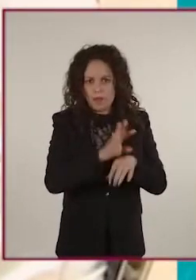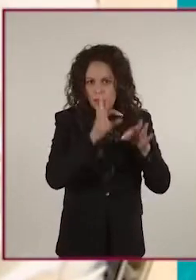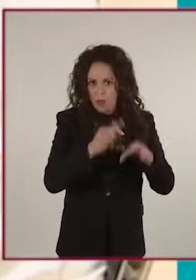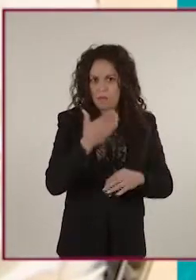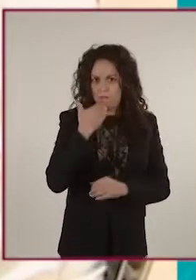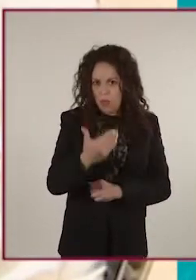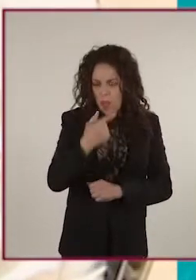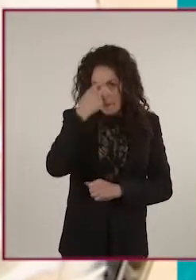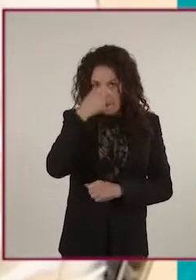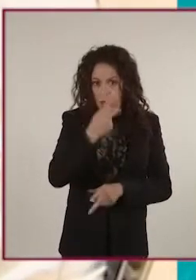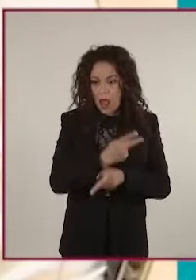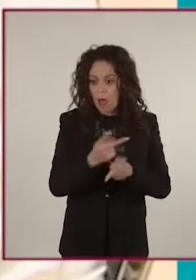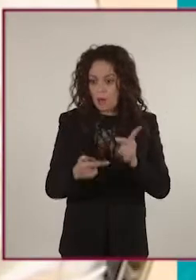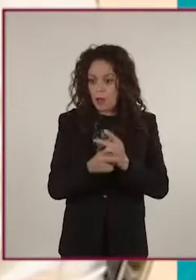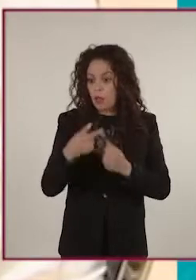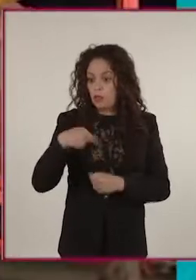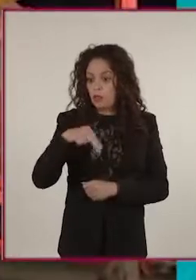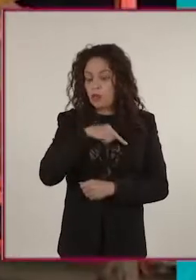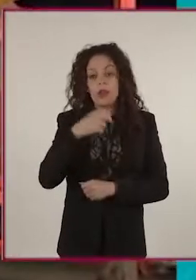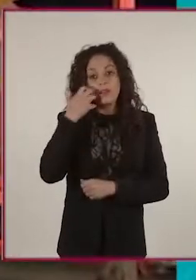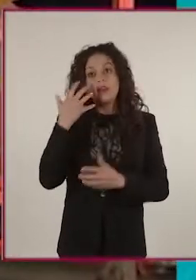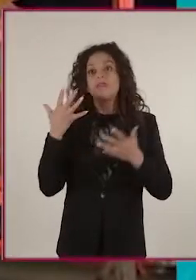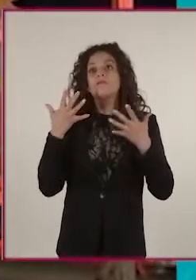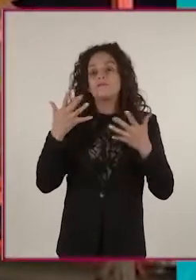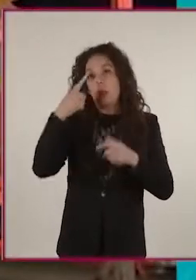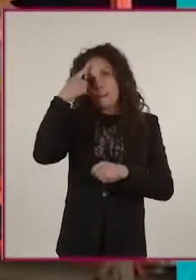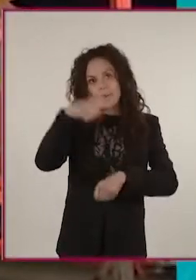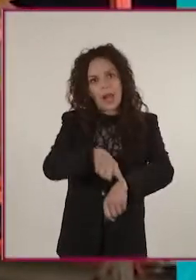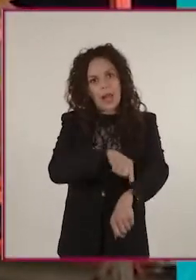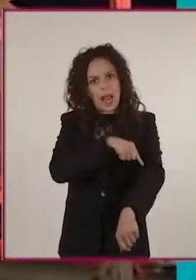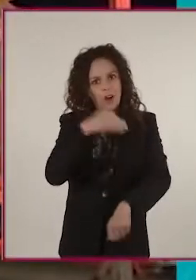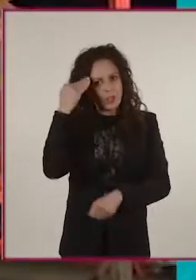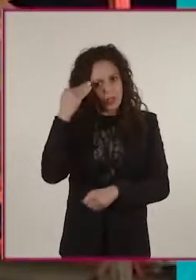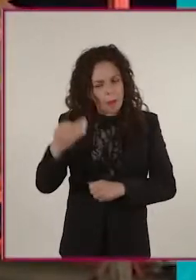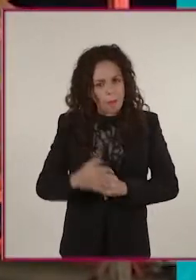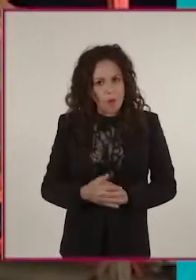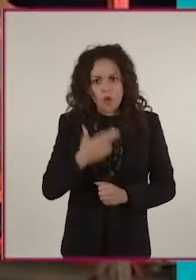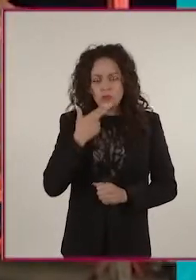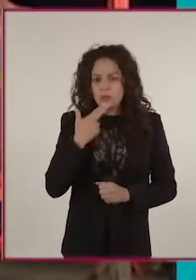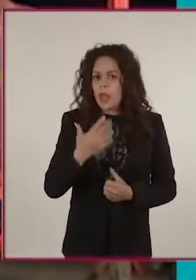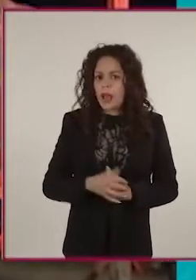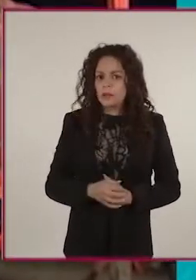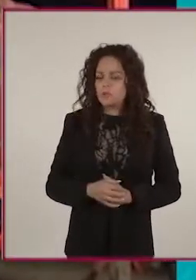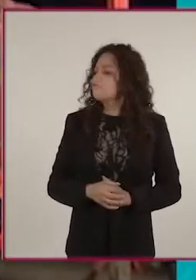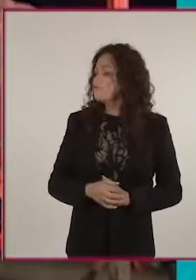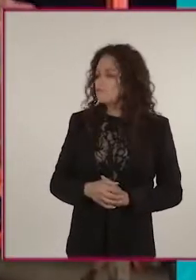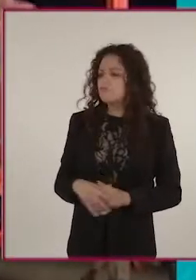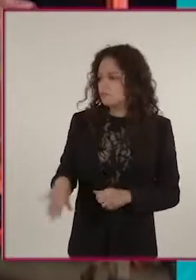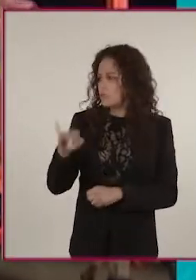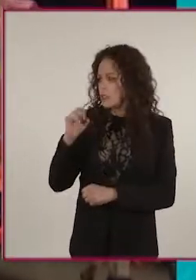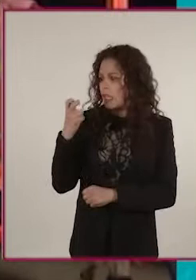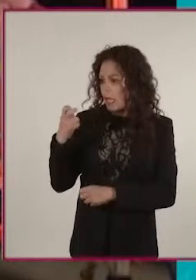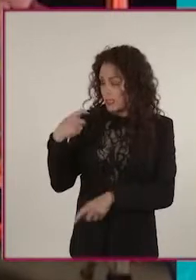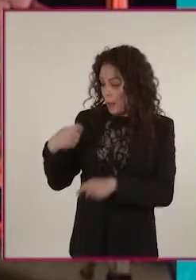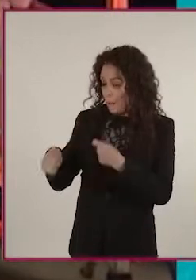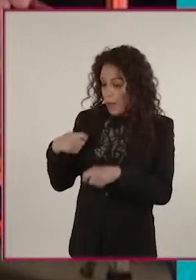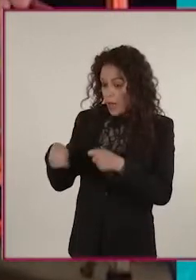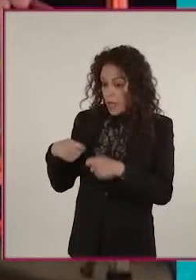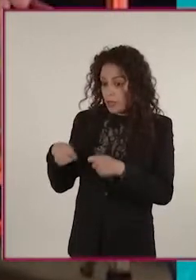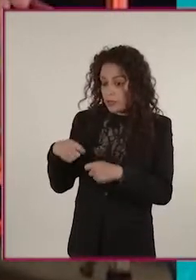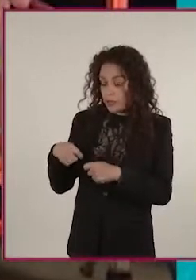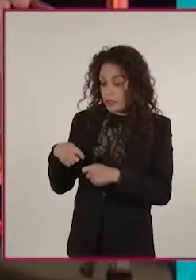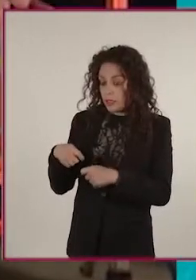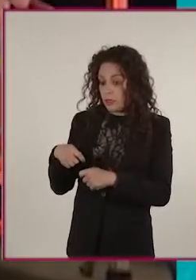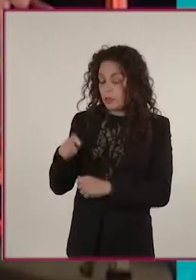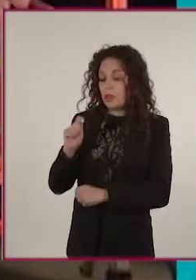unos productos que quisiéramos que duraran años, ¿no? Sí, o sea, este tipo de plásticos tienen ventaja para cuando queremos